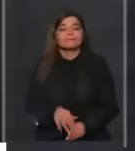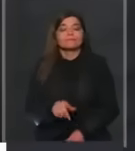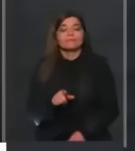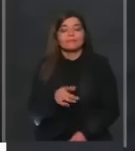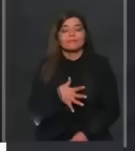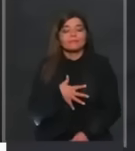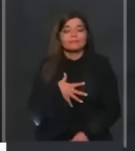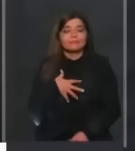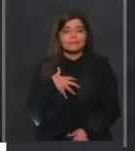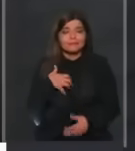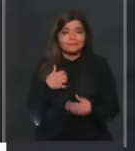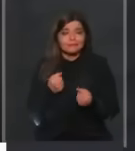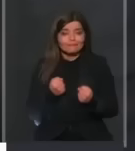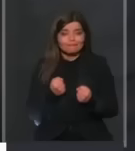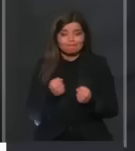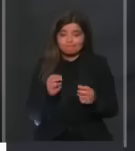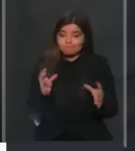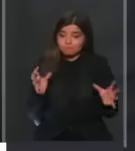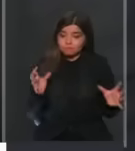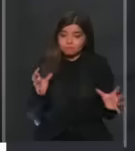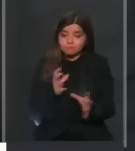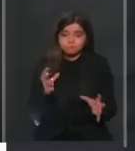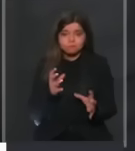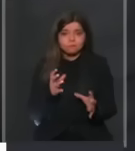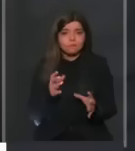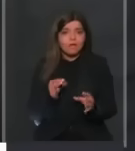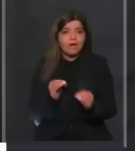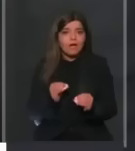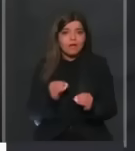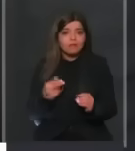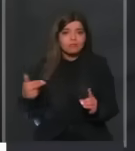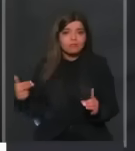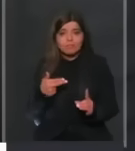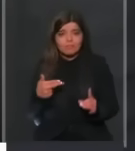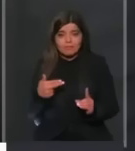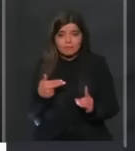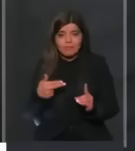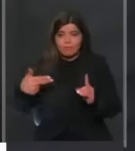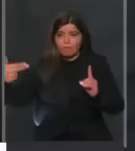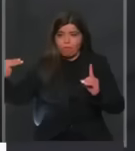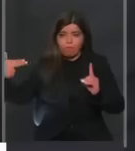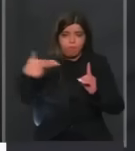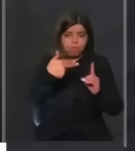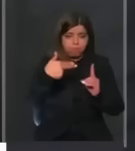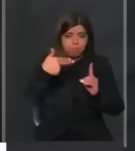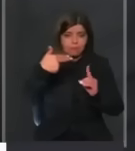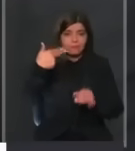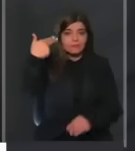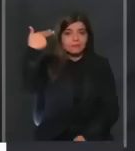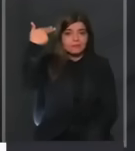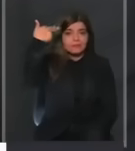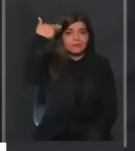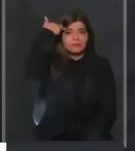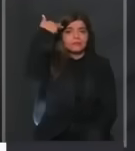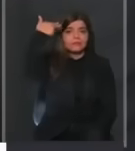fue brutal. O sea, fue un disparo a quemarropa, en la cabeza.